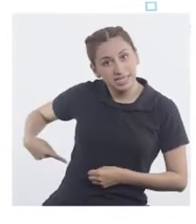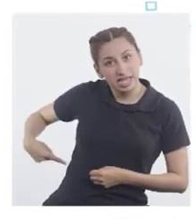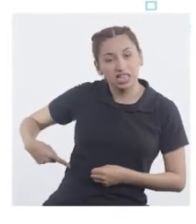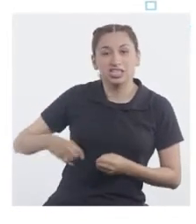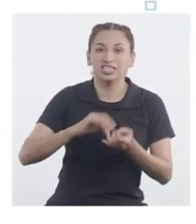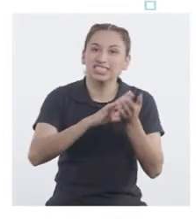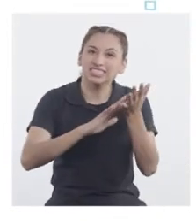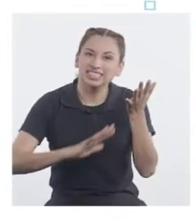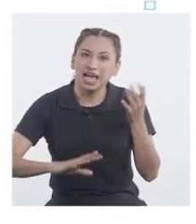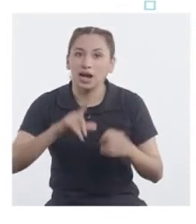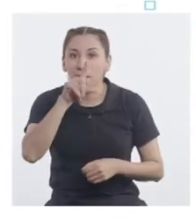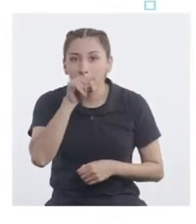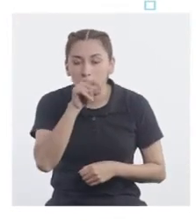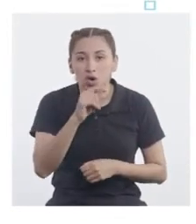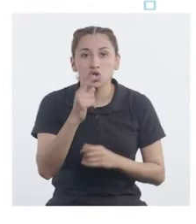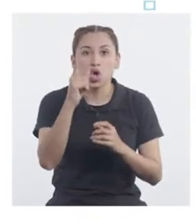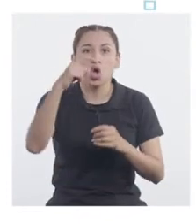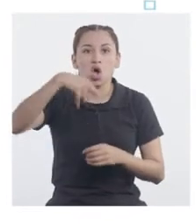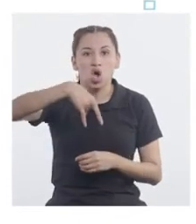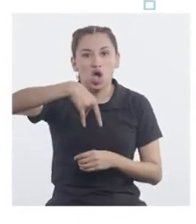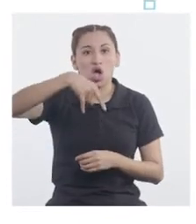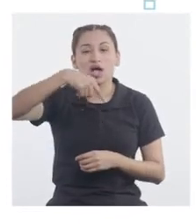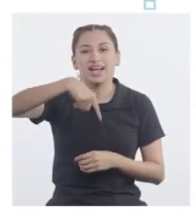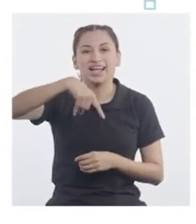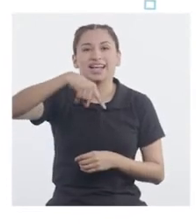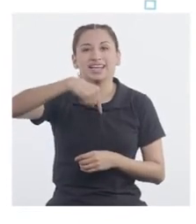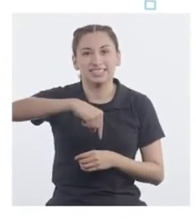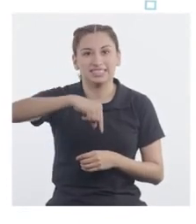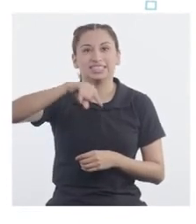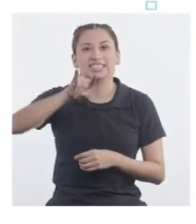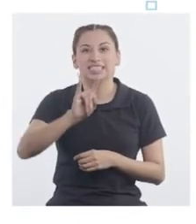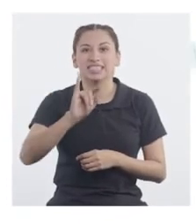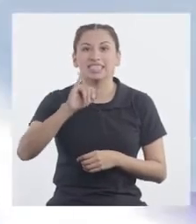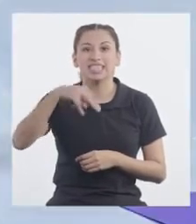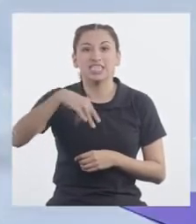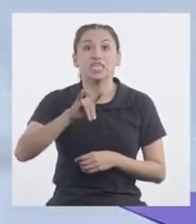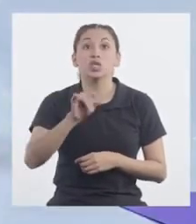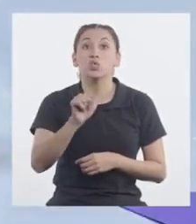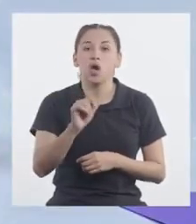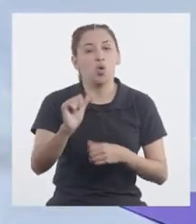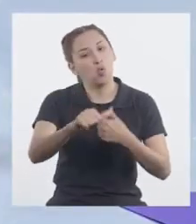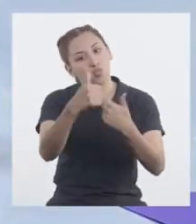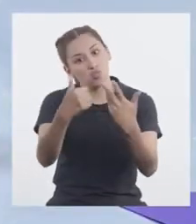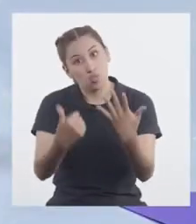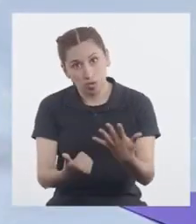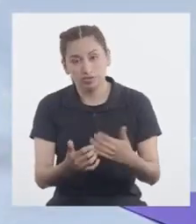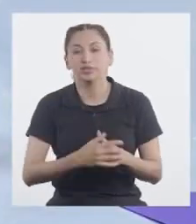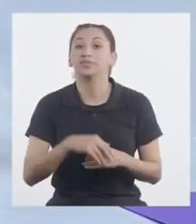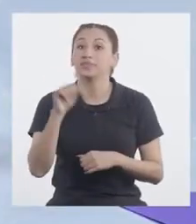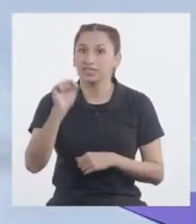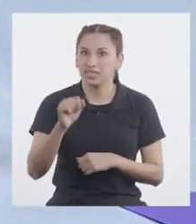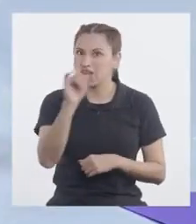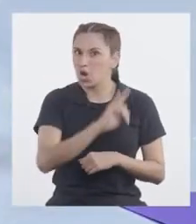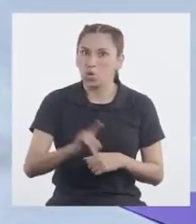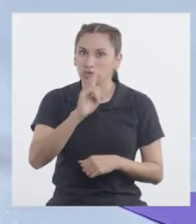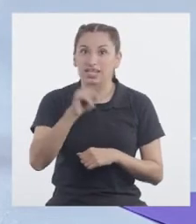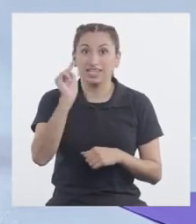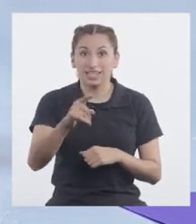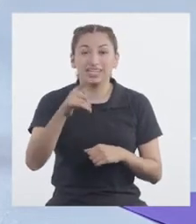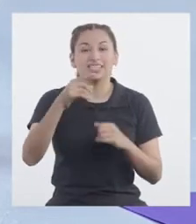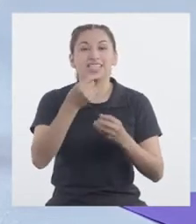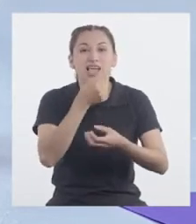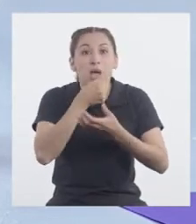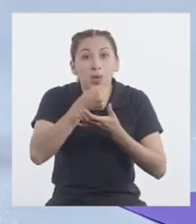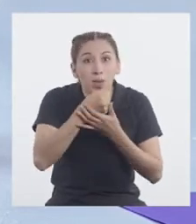el hígado, la sangrecita, la quinoa y otros. Sí. Hay que usar el Tocinical Podcast